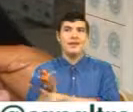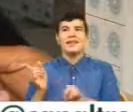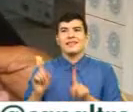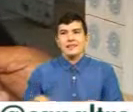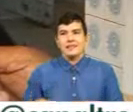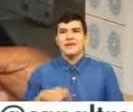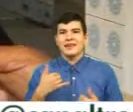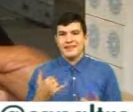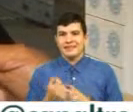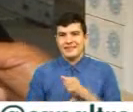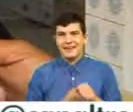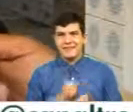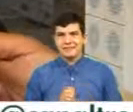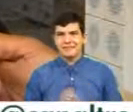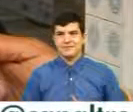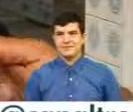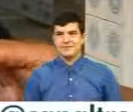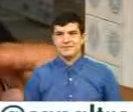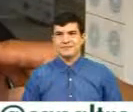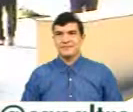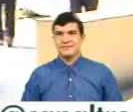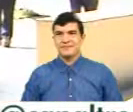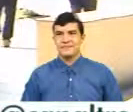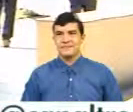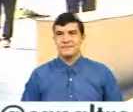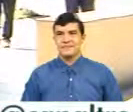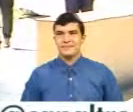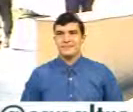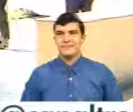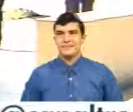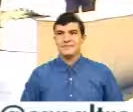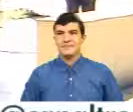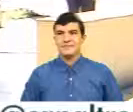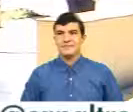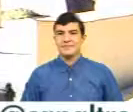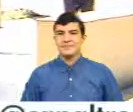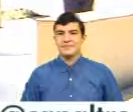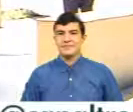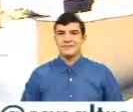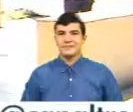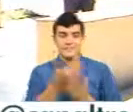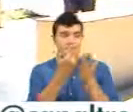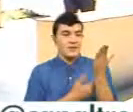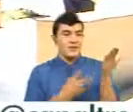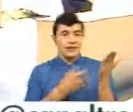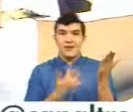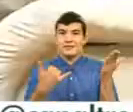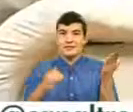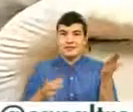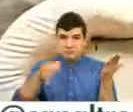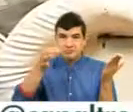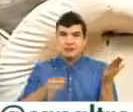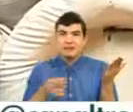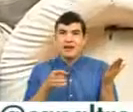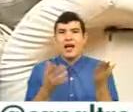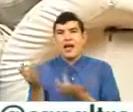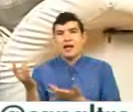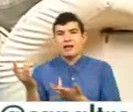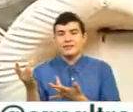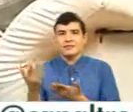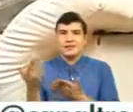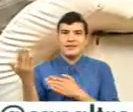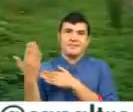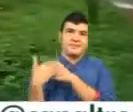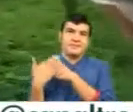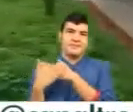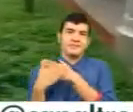este año también ha cumplido este requisito sólo se está a la espera de notificarse